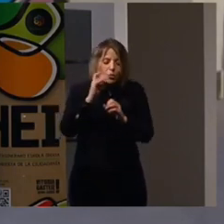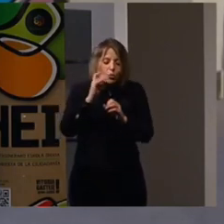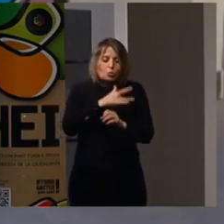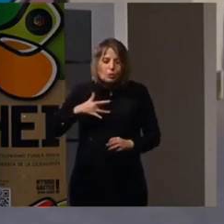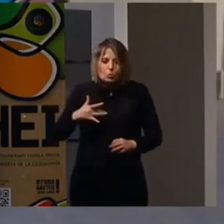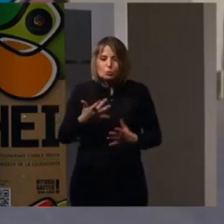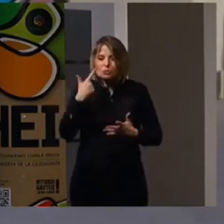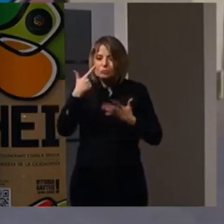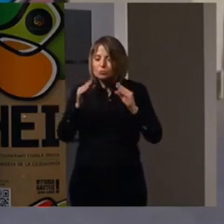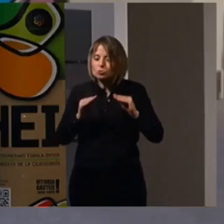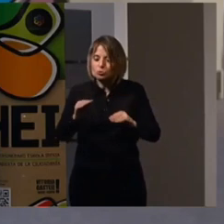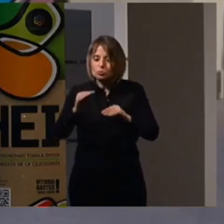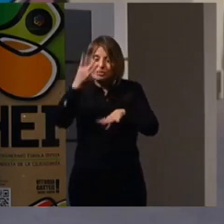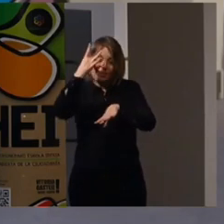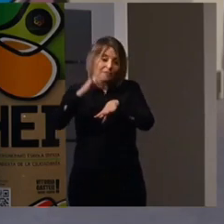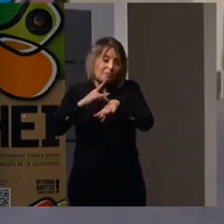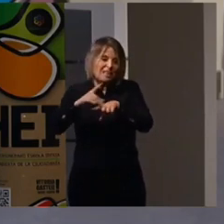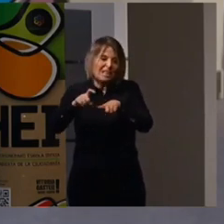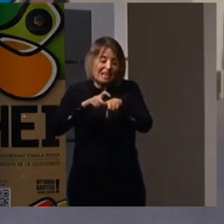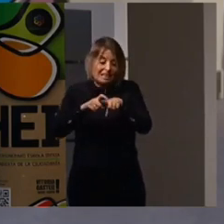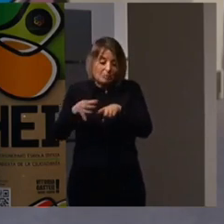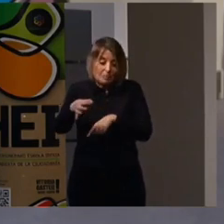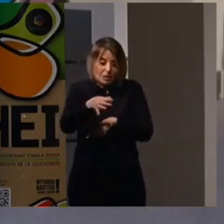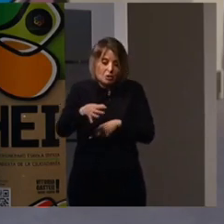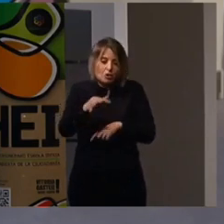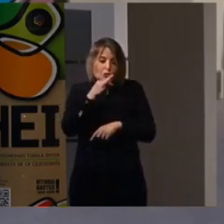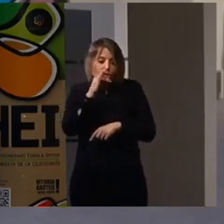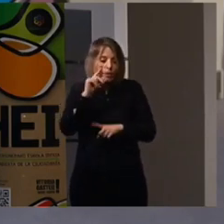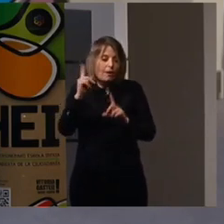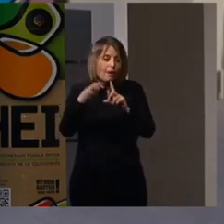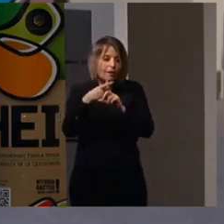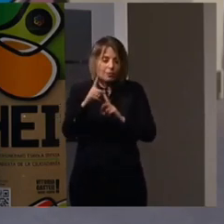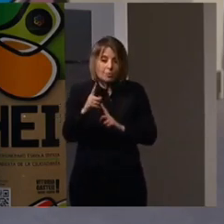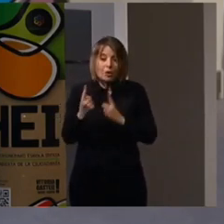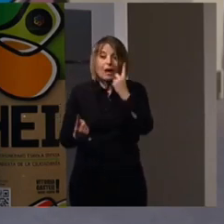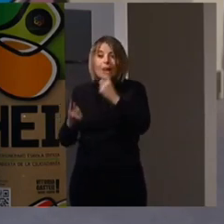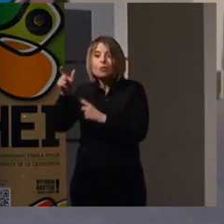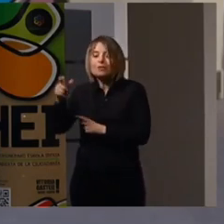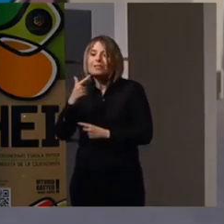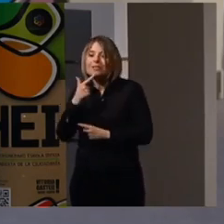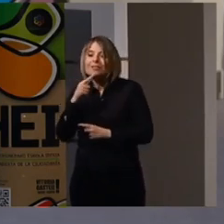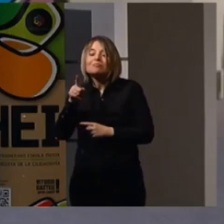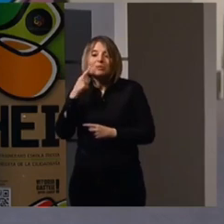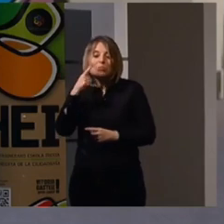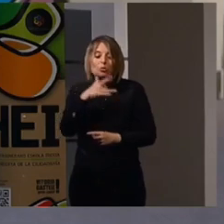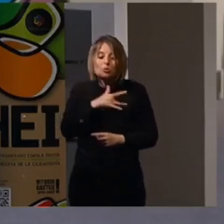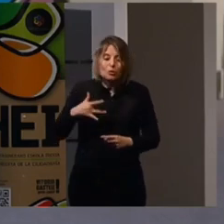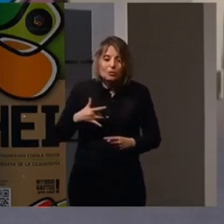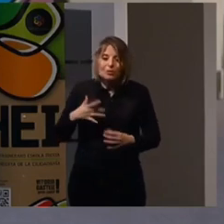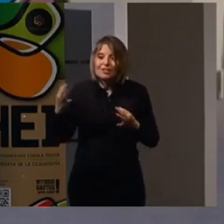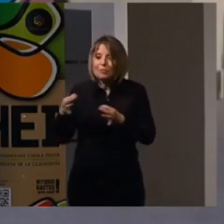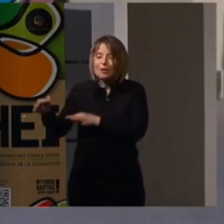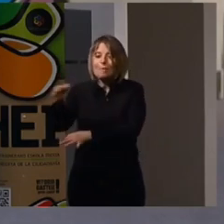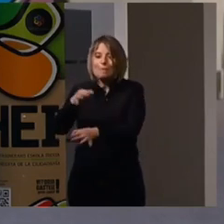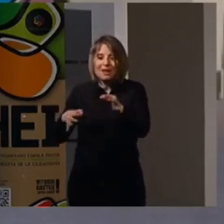tuberculosis, pues por características muy concretas del bicho, todavía no se había visto. Pero estaban los que decían que sí o sí la tuberculosis la tenía que provocar